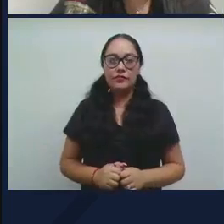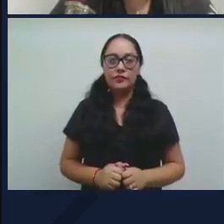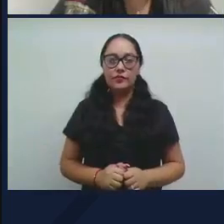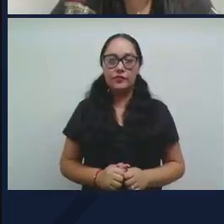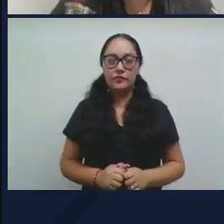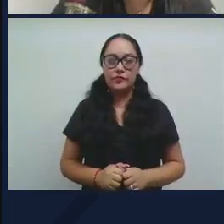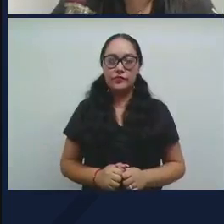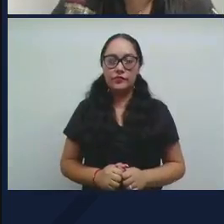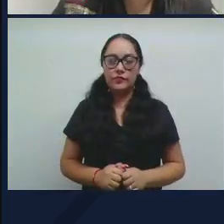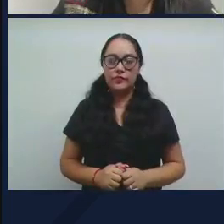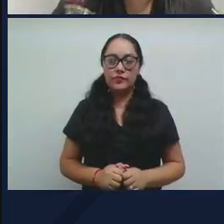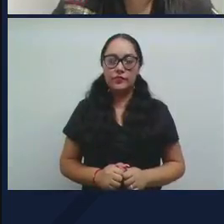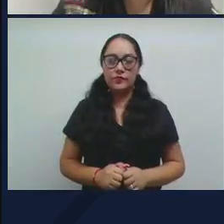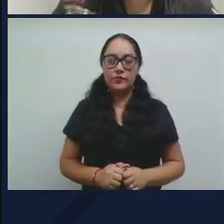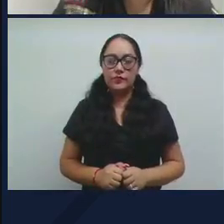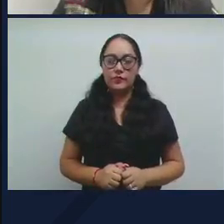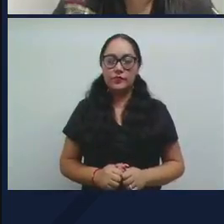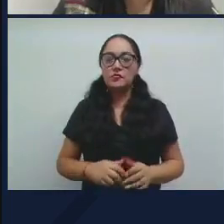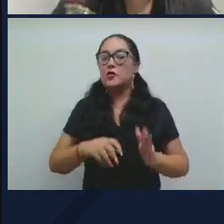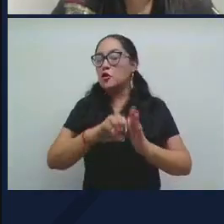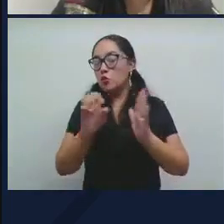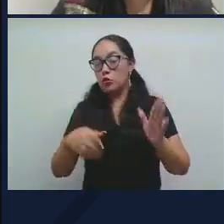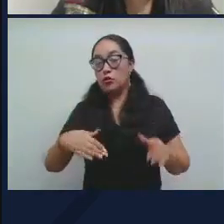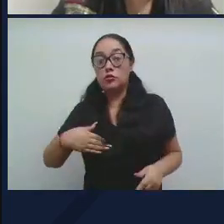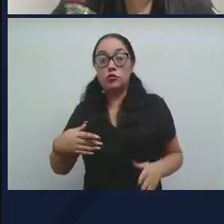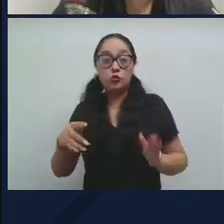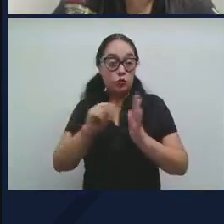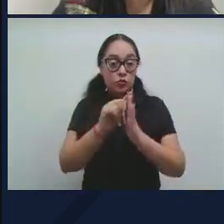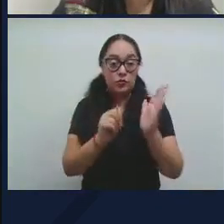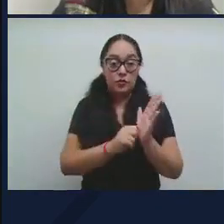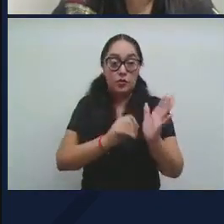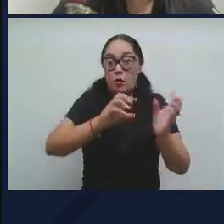Obviamente, si yo llegara a extraviar mi testamento.